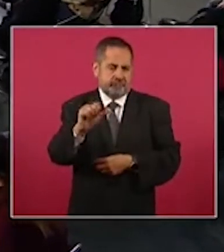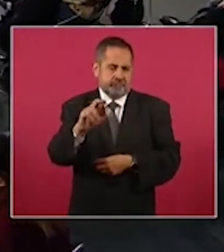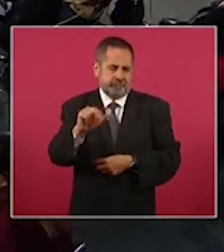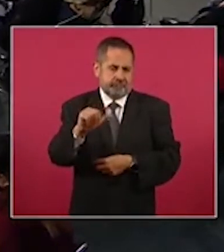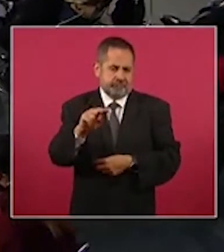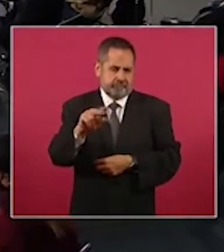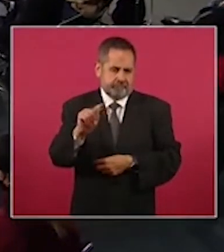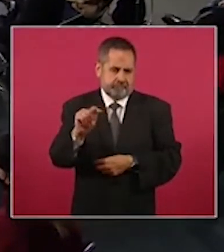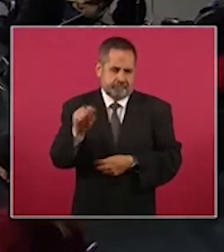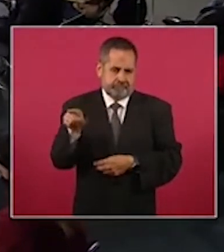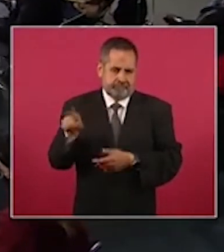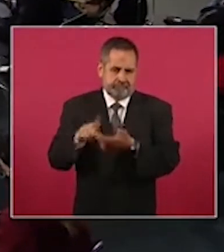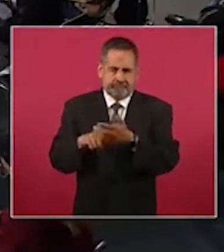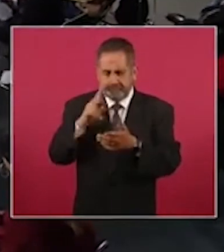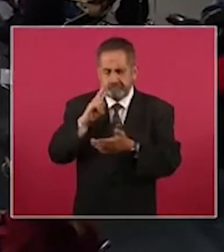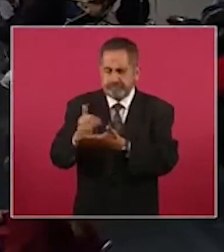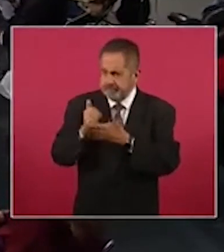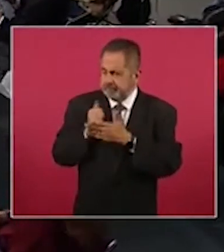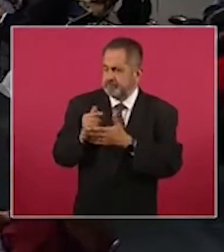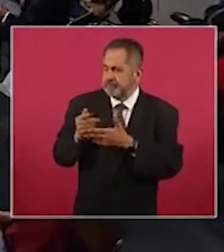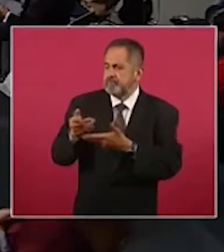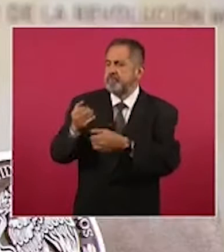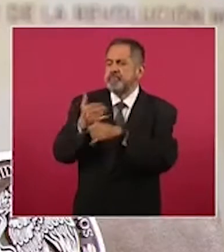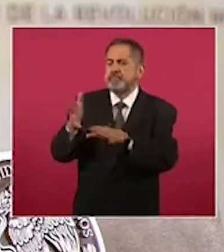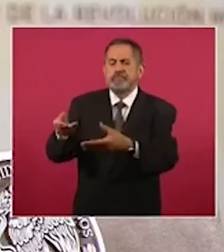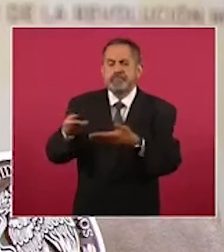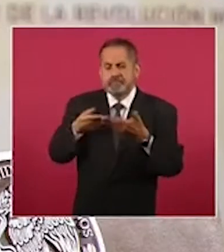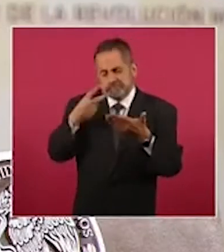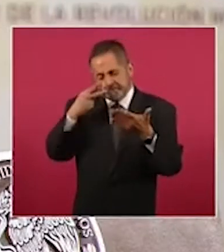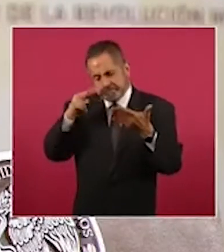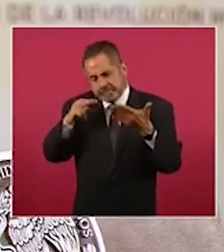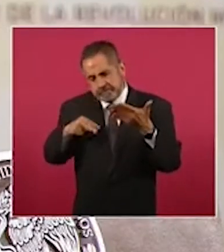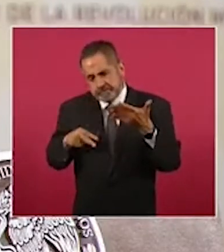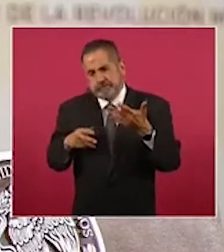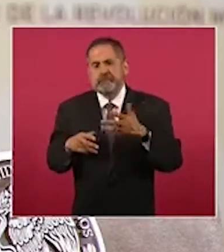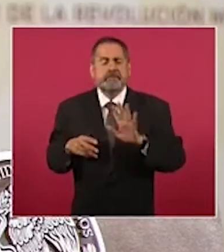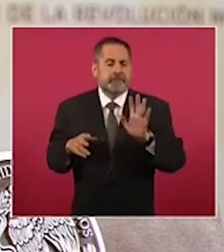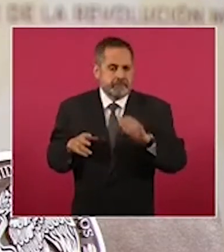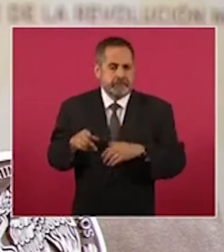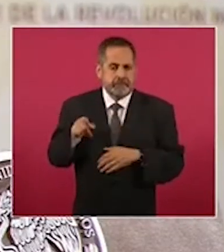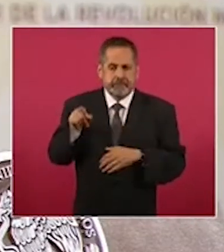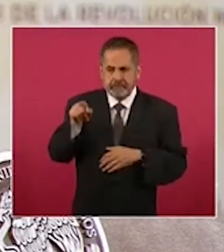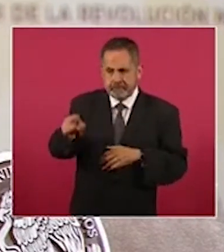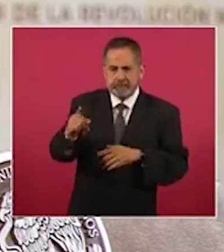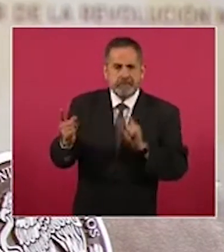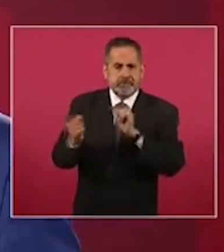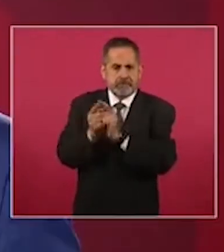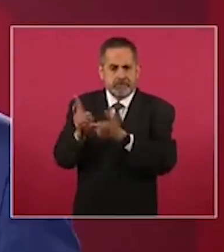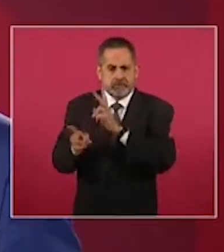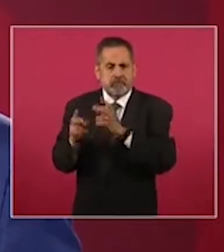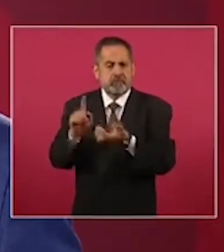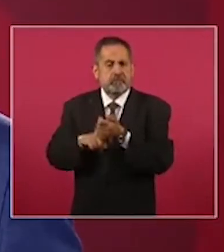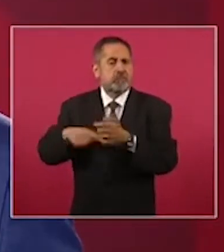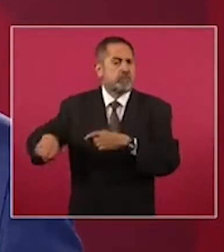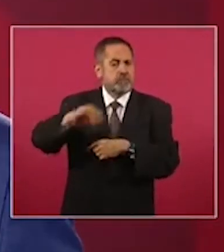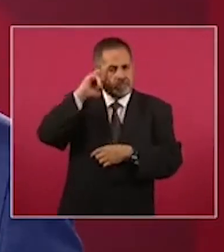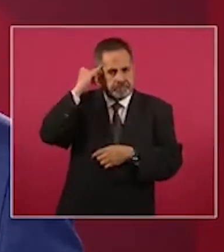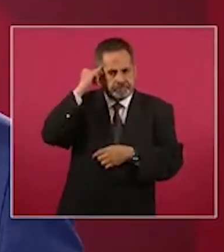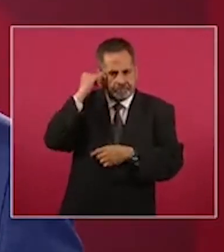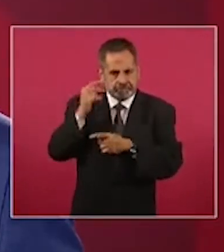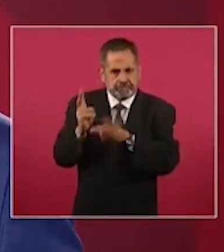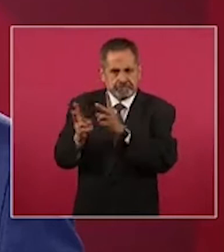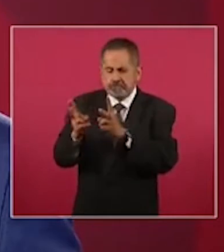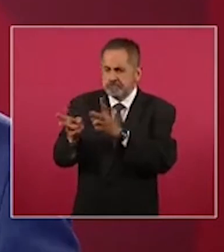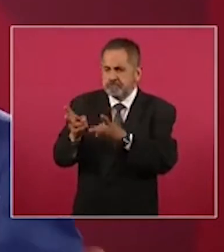el presidente Andrés Manuel López Obrador dio a conocer que el gobierno mexicano presentó una denuncia por el desastre ambiental que la empresa Calica